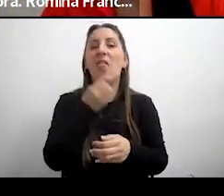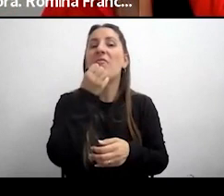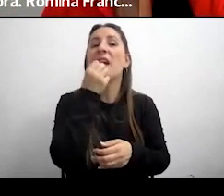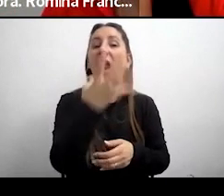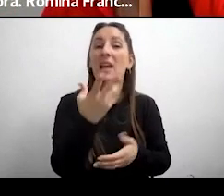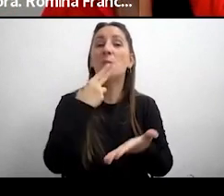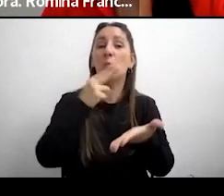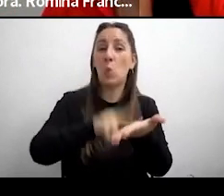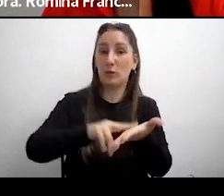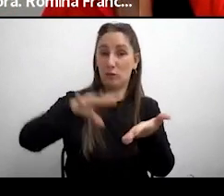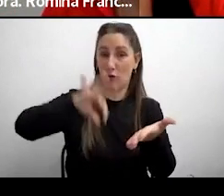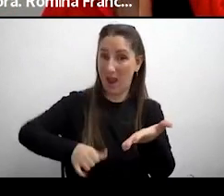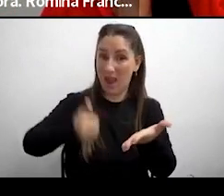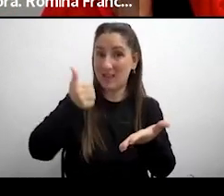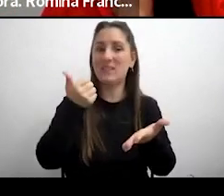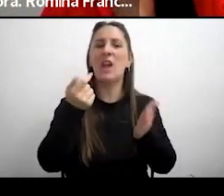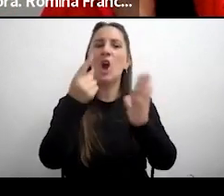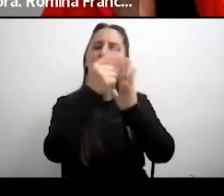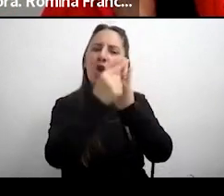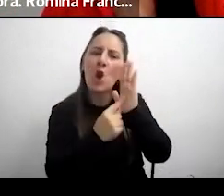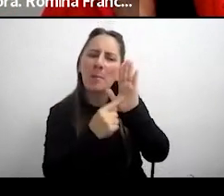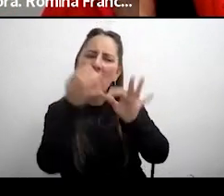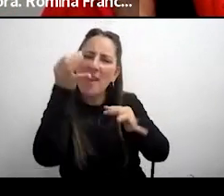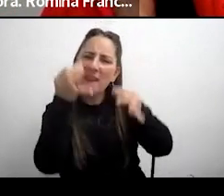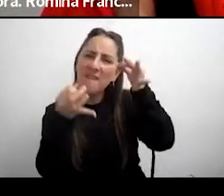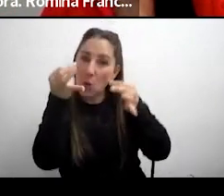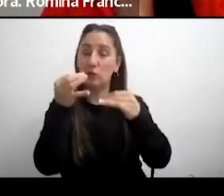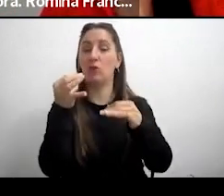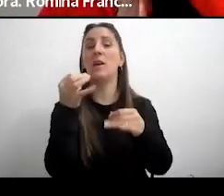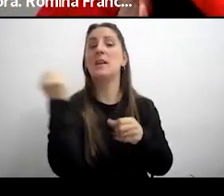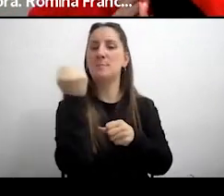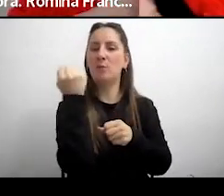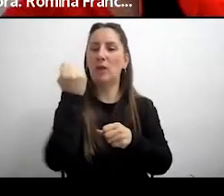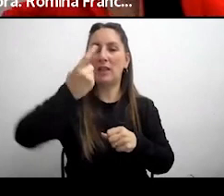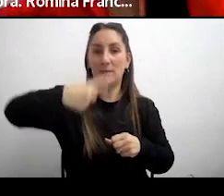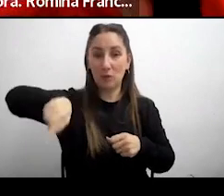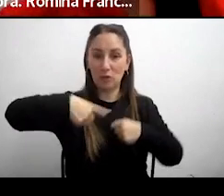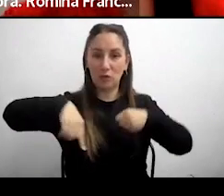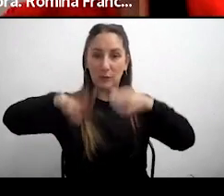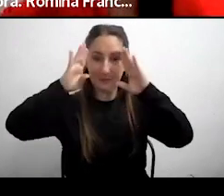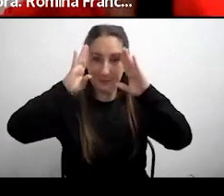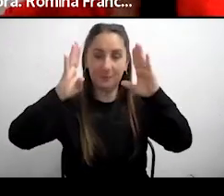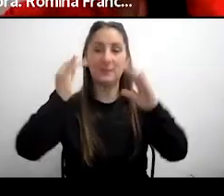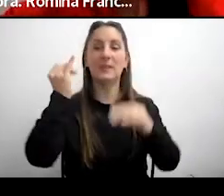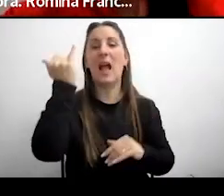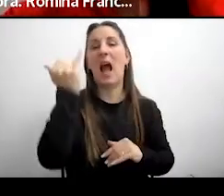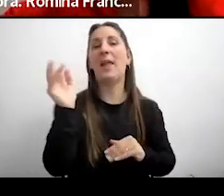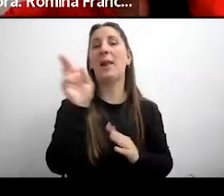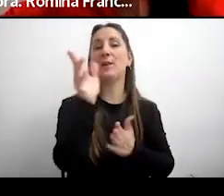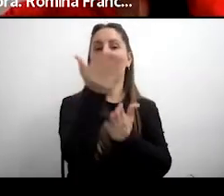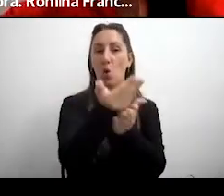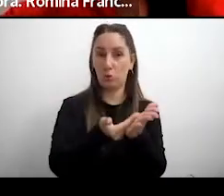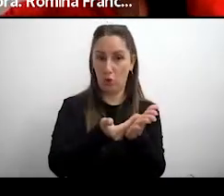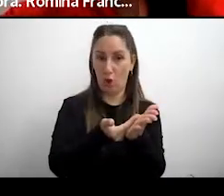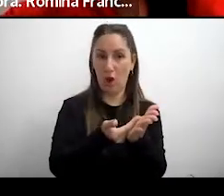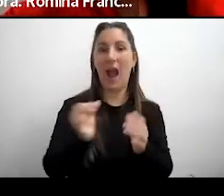impuesto a las ganancias, las normas de evaluación. Es muy importante focalizar que existe esta resolución, que es